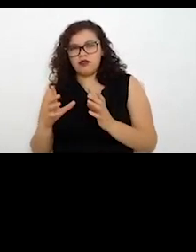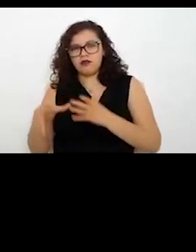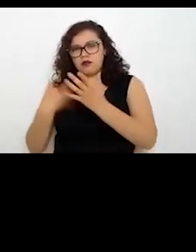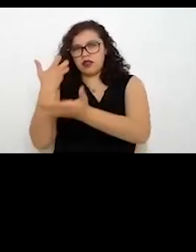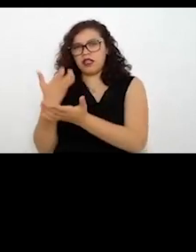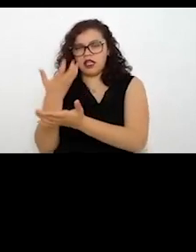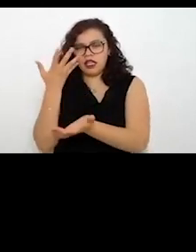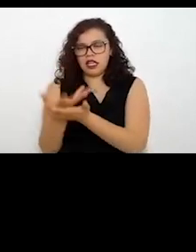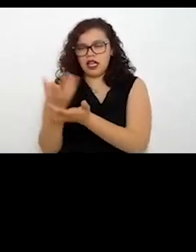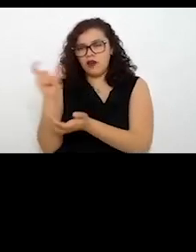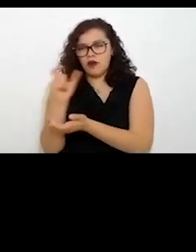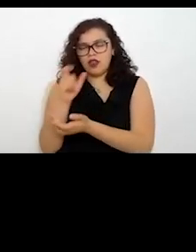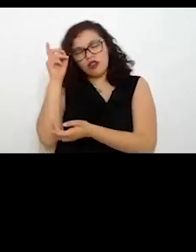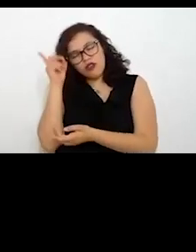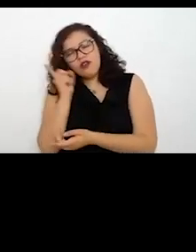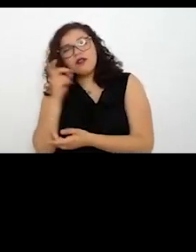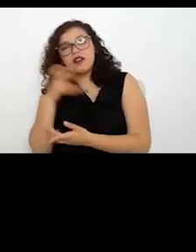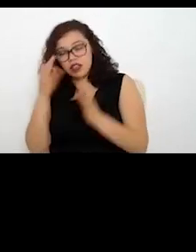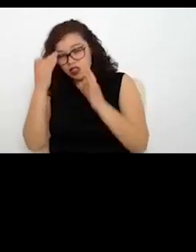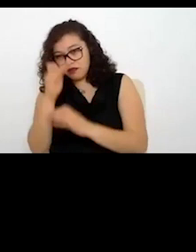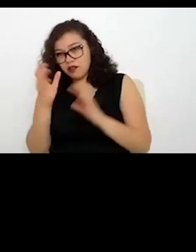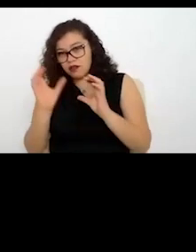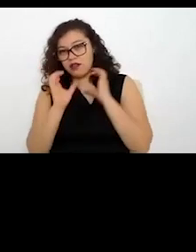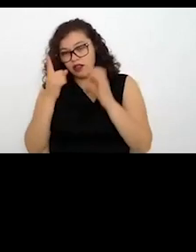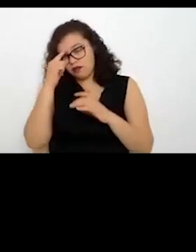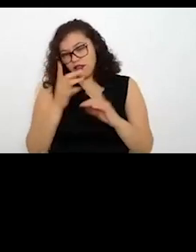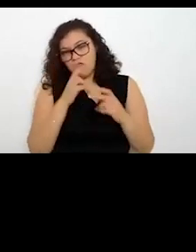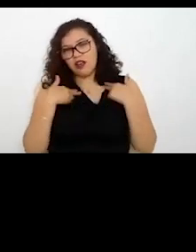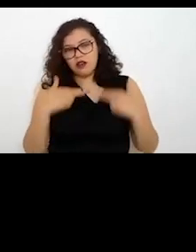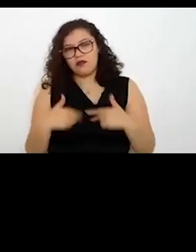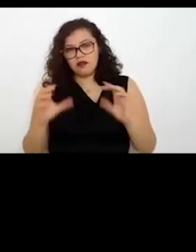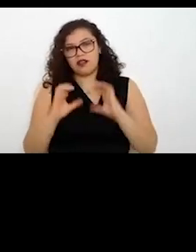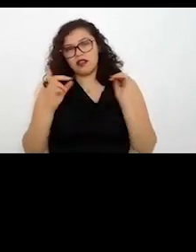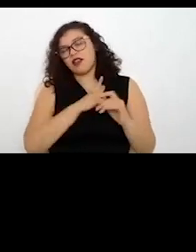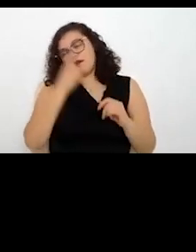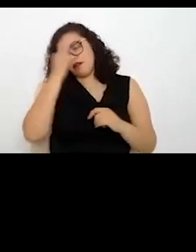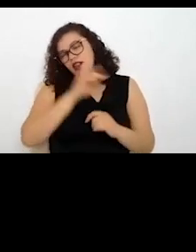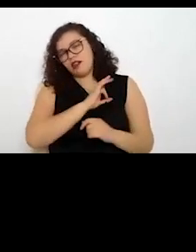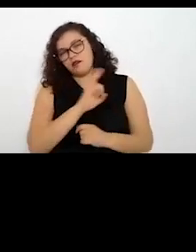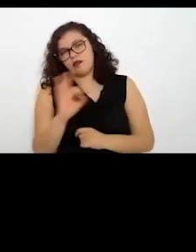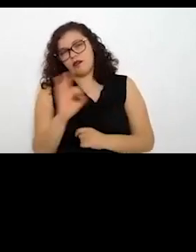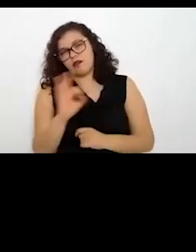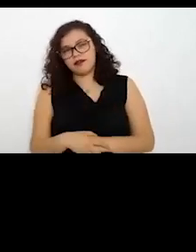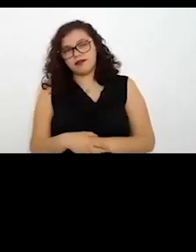momentos muy sensibles en la vida del ser humano, entonces la ley busca que se pueda tener esos